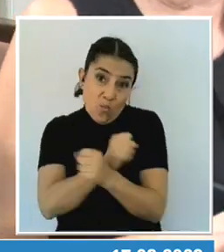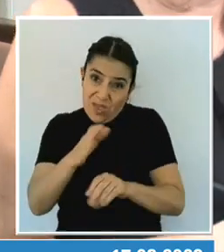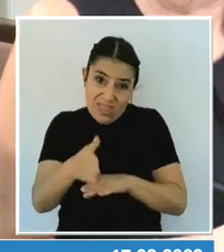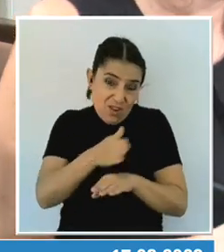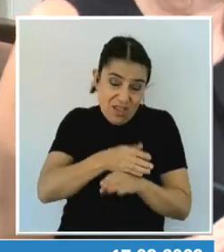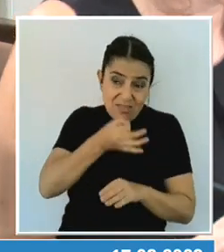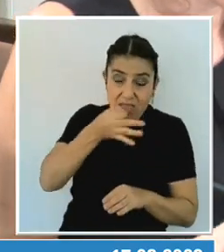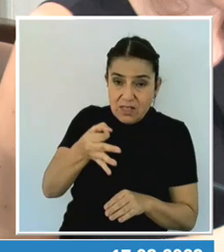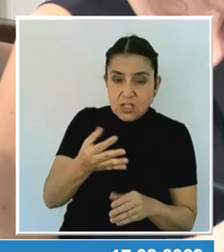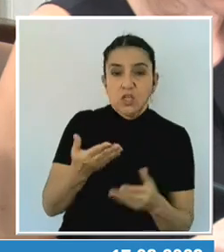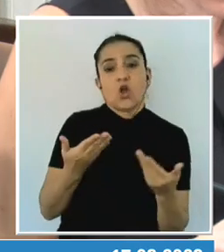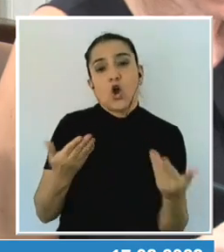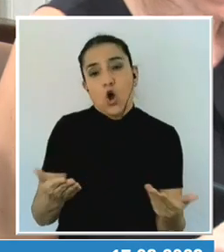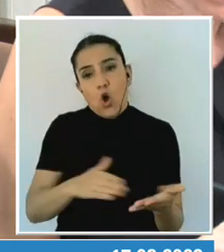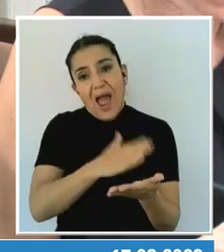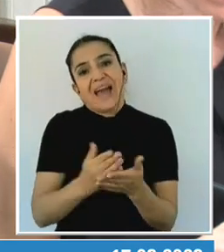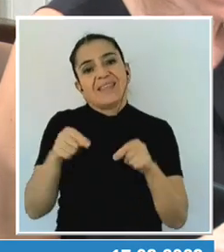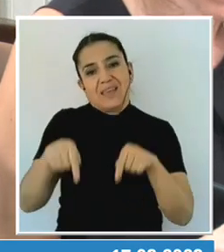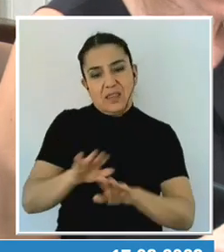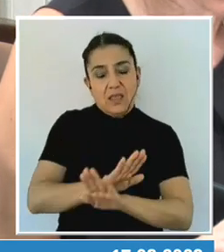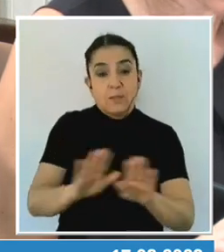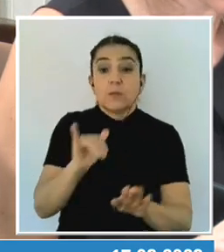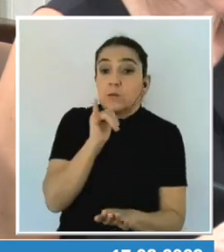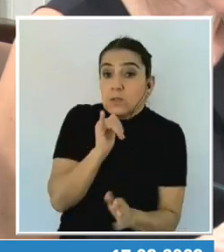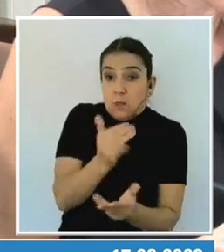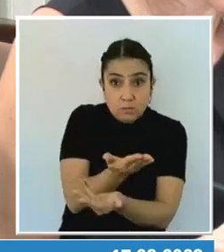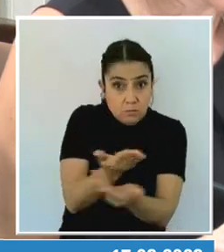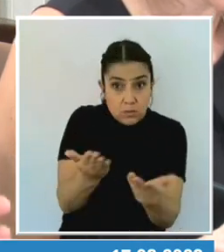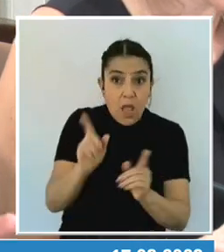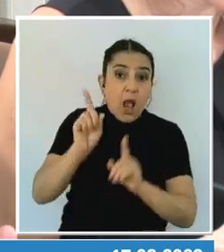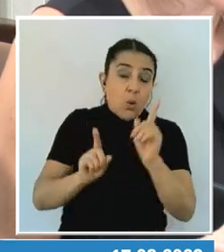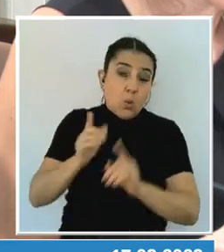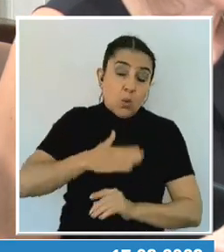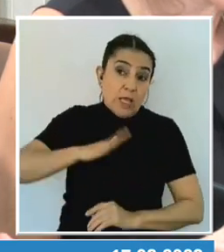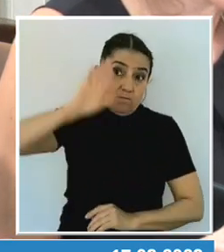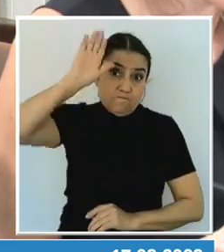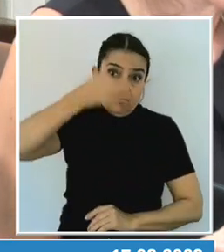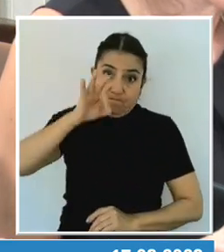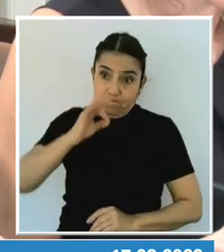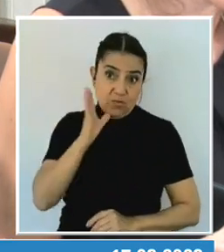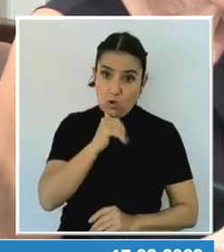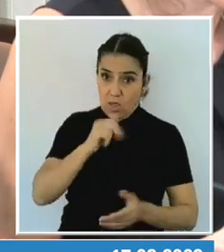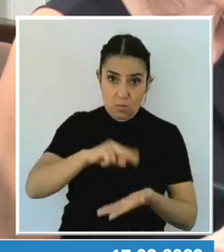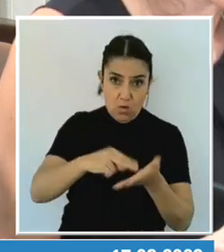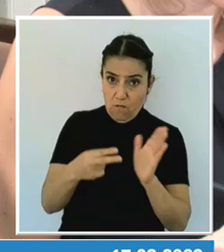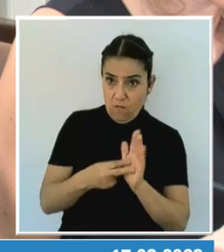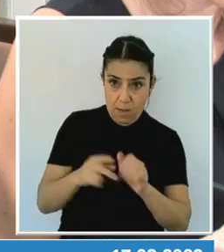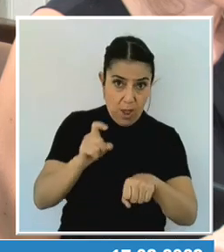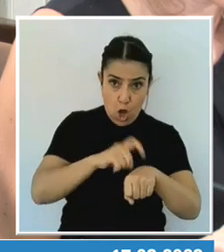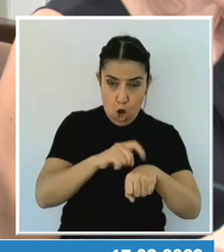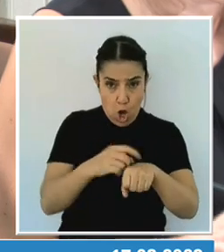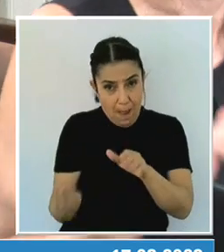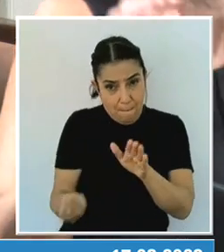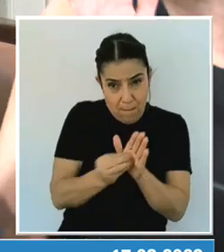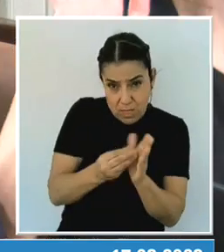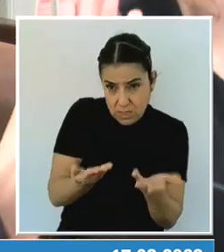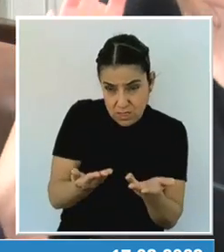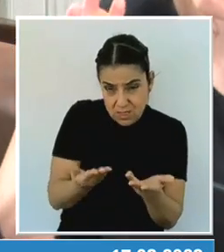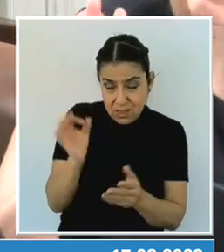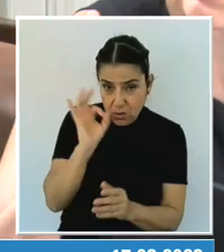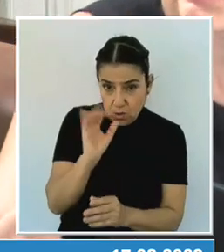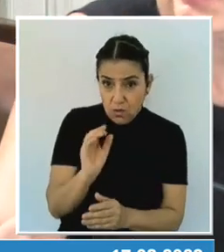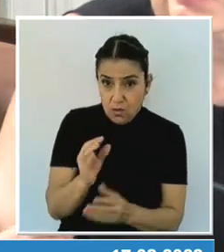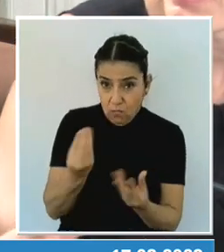dejaríamos la sesión hasta acá. No sé si hay alguien que quiera hacer uso de la palabra. Yo no tengo problema en extender. Si no es así, bueno, no es